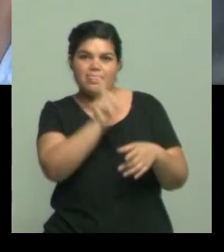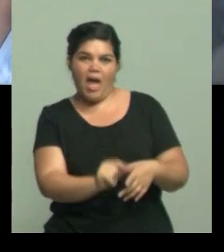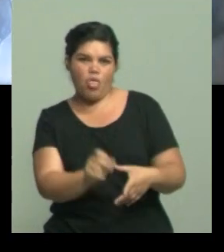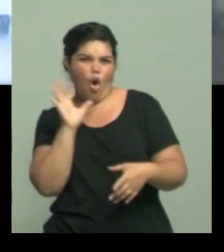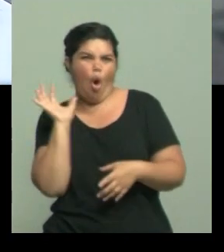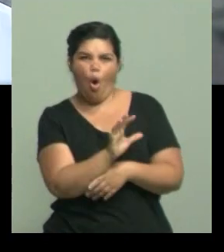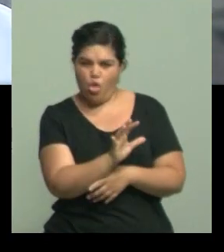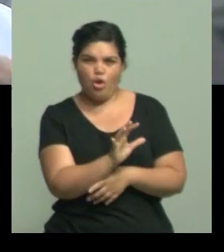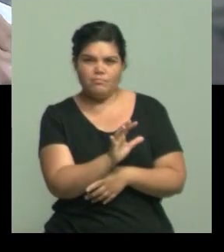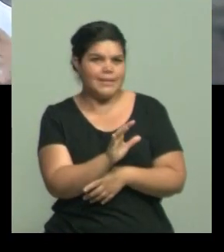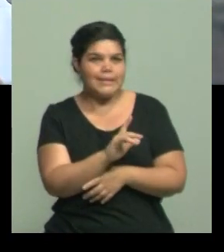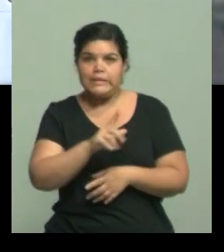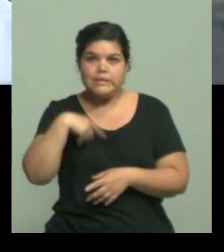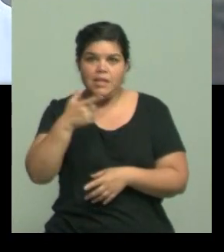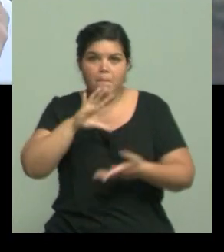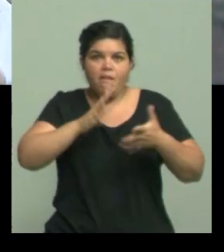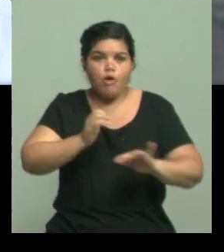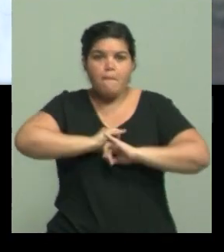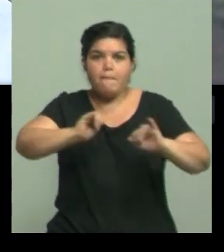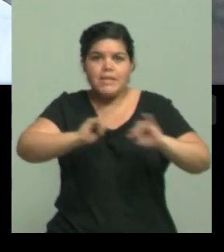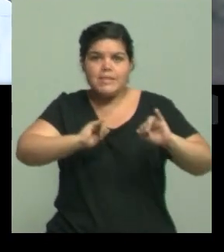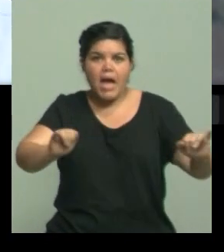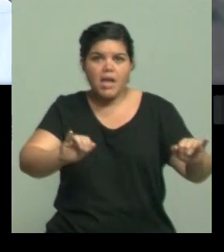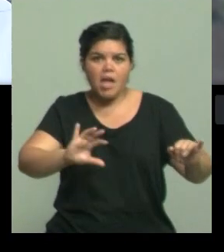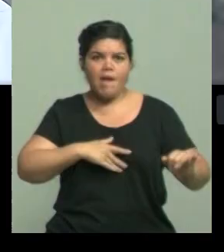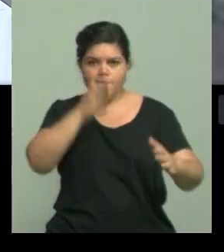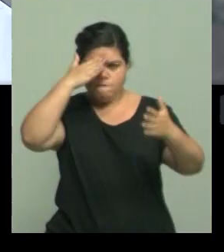verdad que fue muy disruptivo de ese sentido comunicacional.